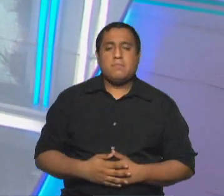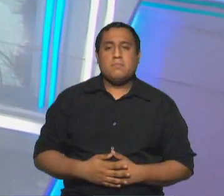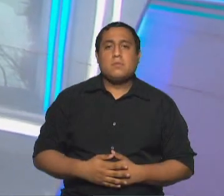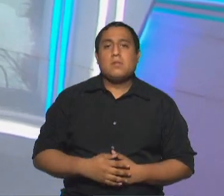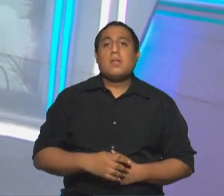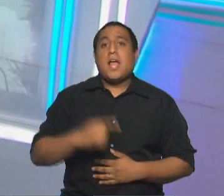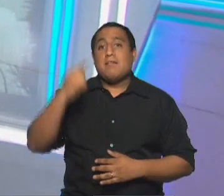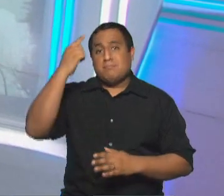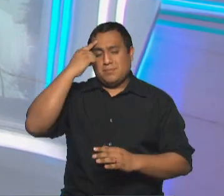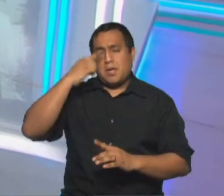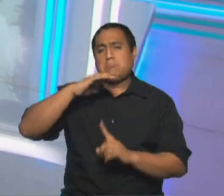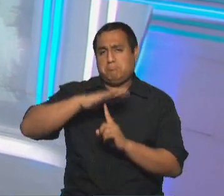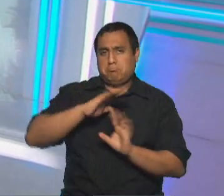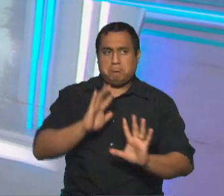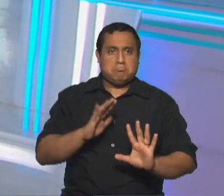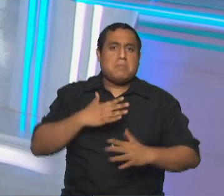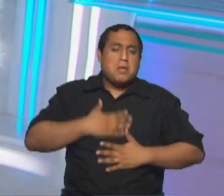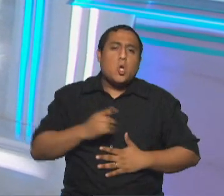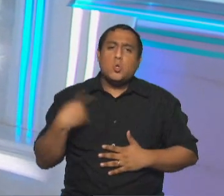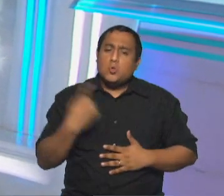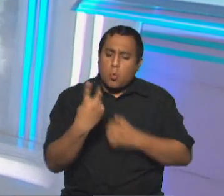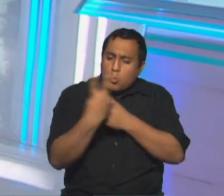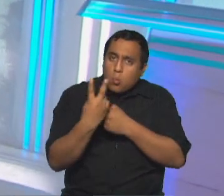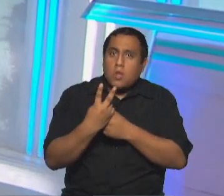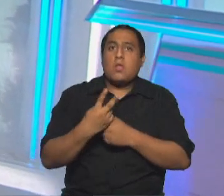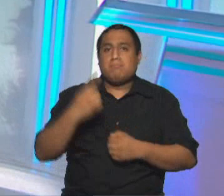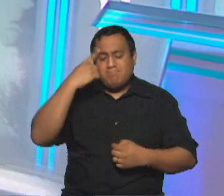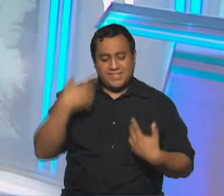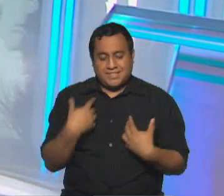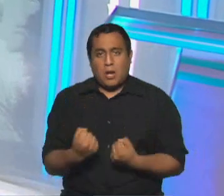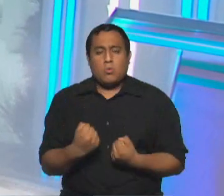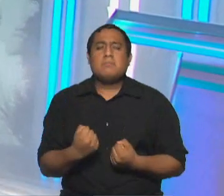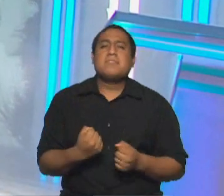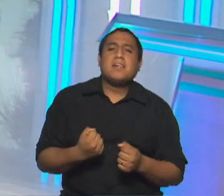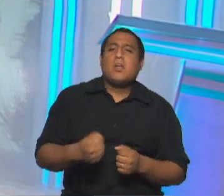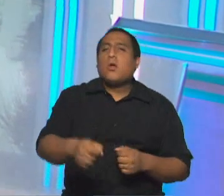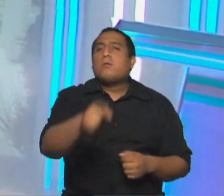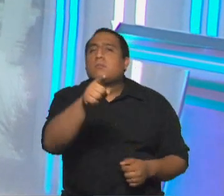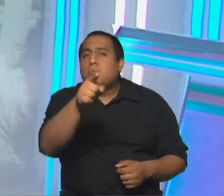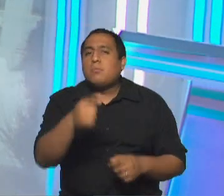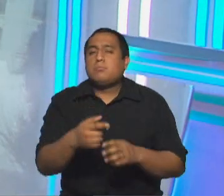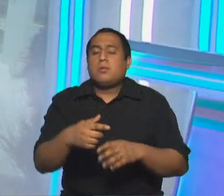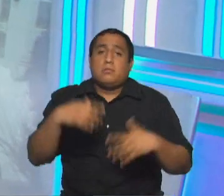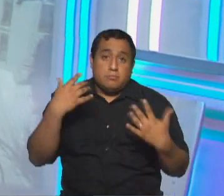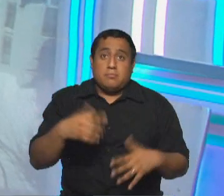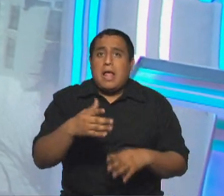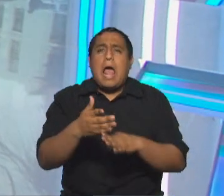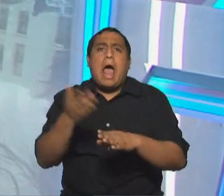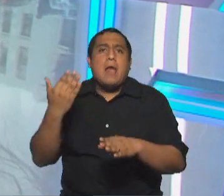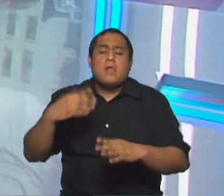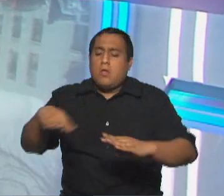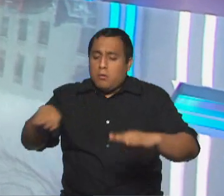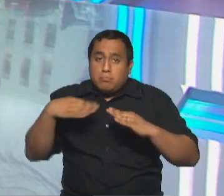Vamos a tomarnos un minuto para nosotros, para cuidarnos, para pensar en nuestra salud. ¿Hace cuánto tiempo que no lográs sostener una